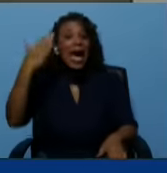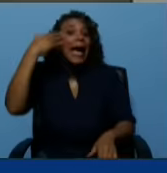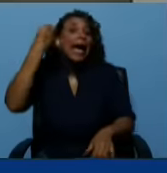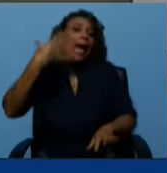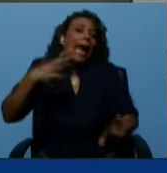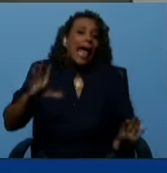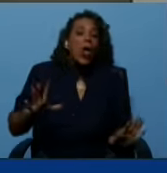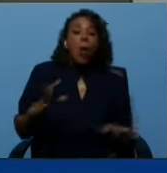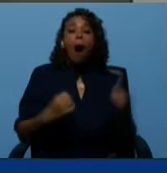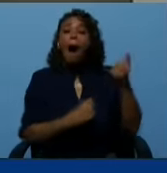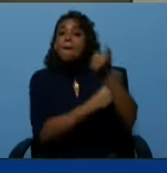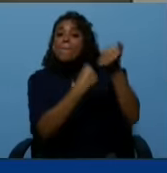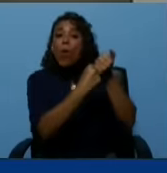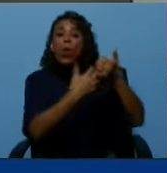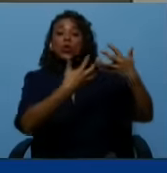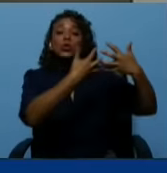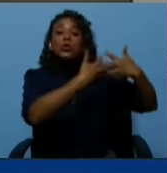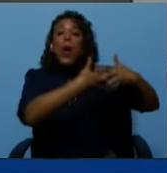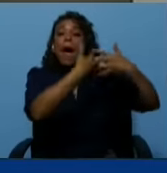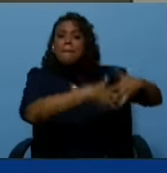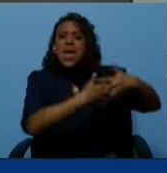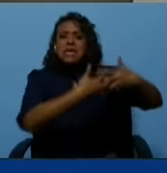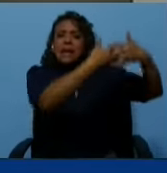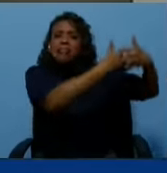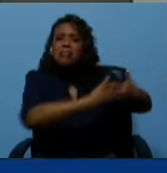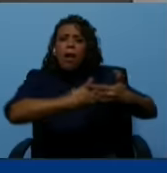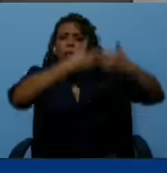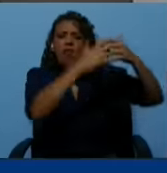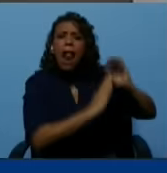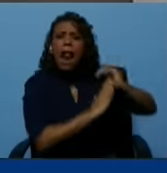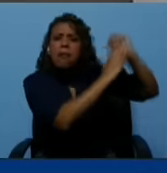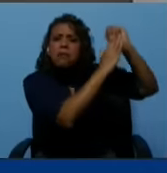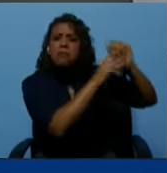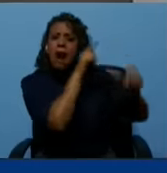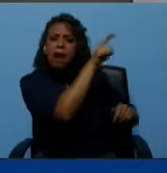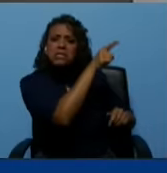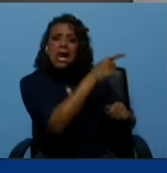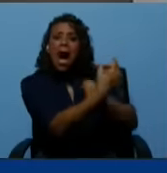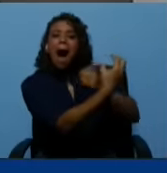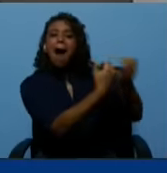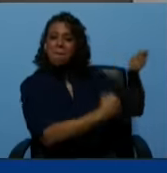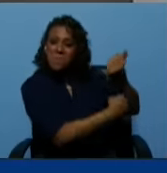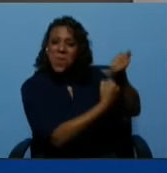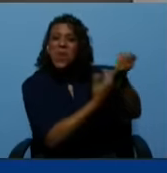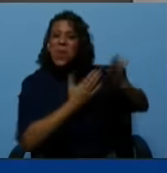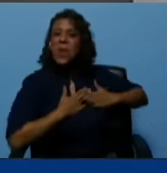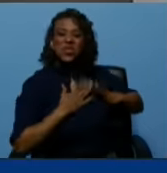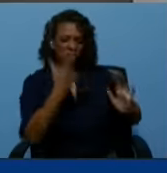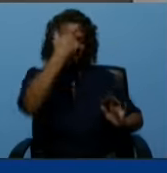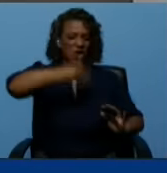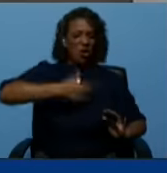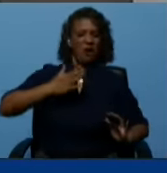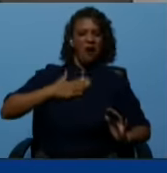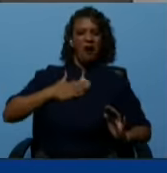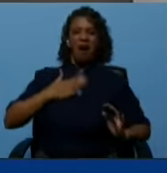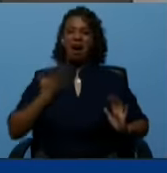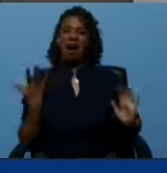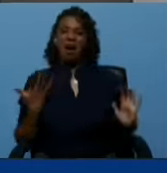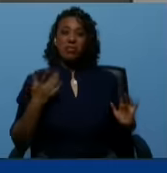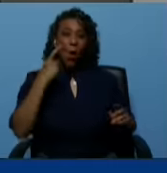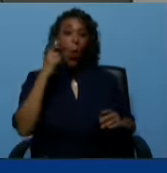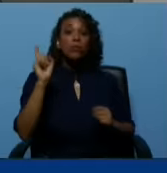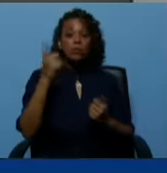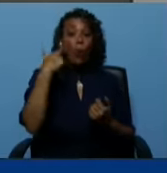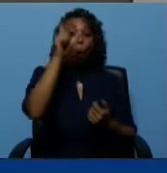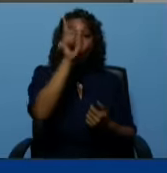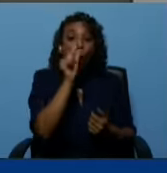tienen el apoyo de las élites imperialistas de Estados Unidos, porque tiene el apoyo del bandido de